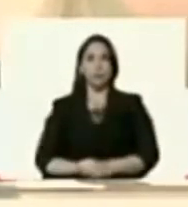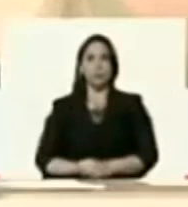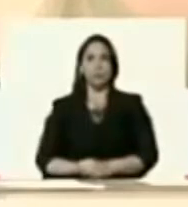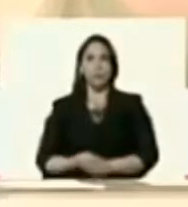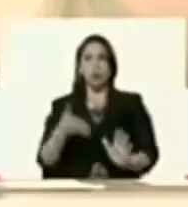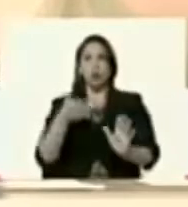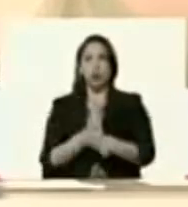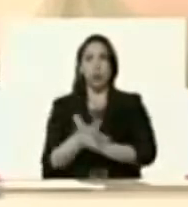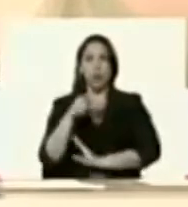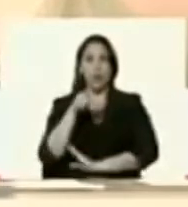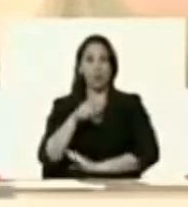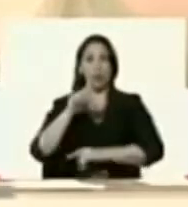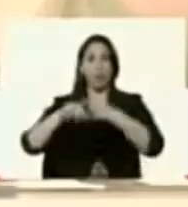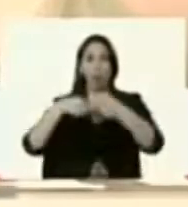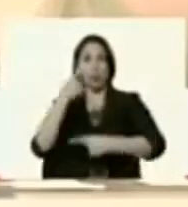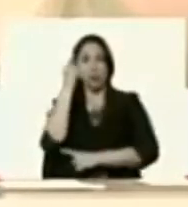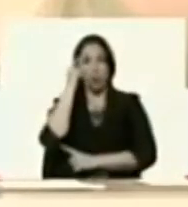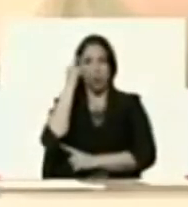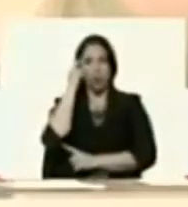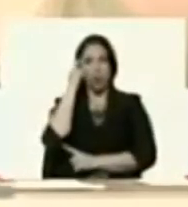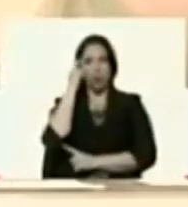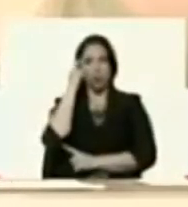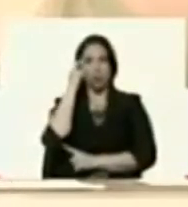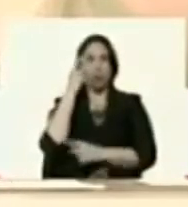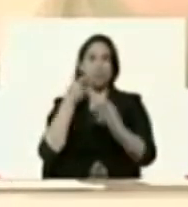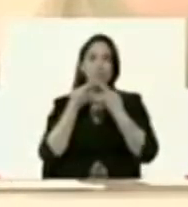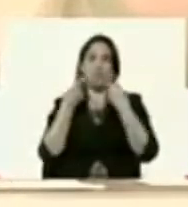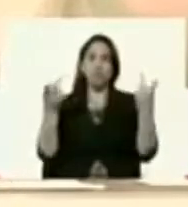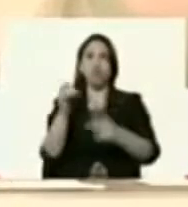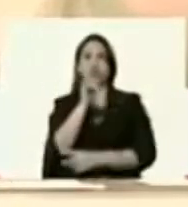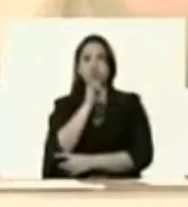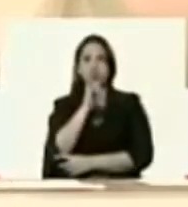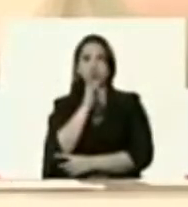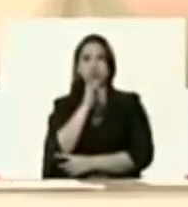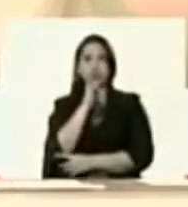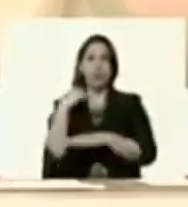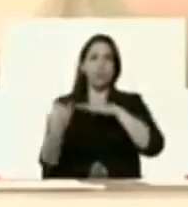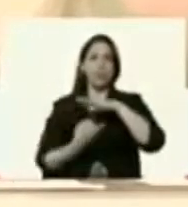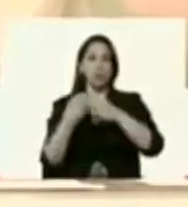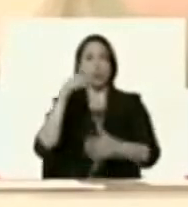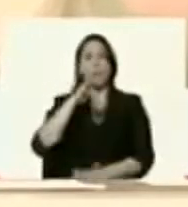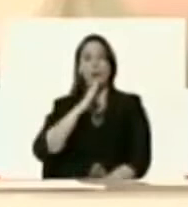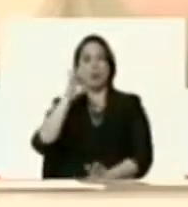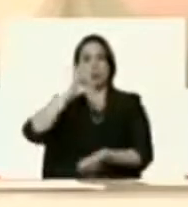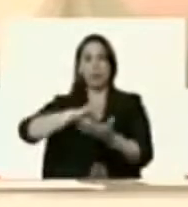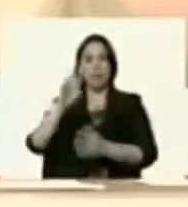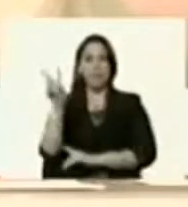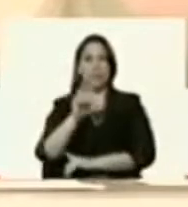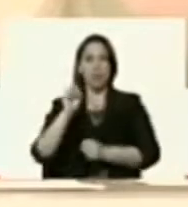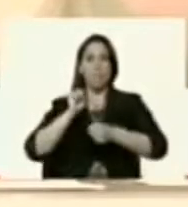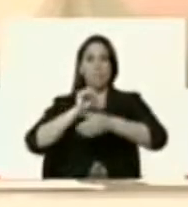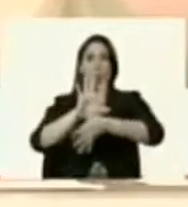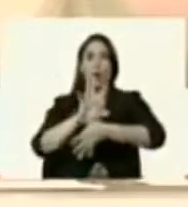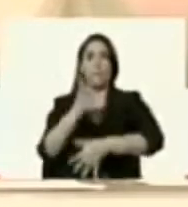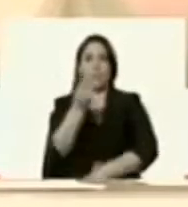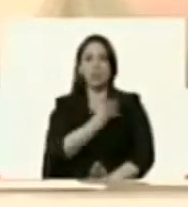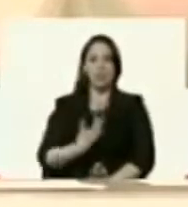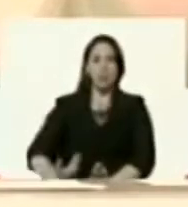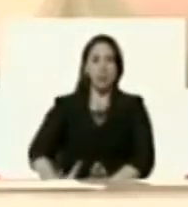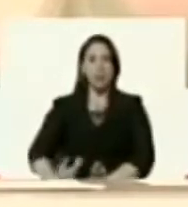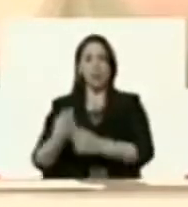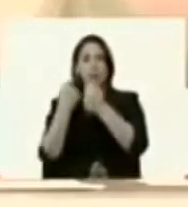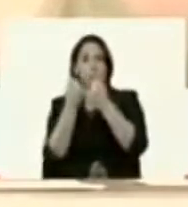eso, en los próximos días, va a haber anuncios institucionales del Banco Central de Venezuela, de la Vicepresidencia de